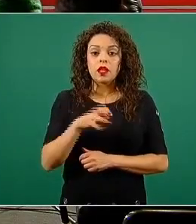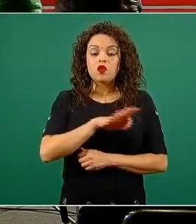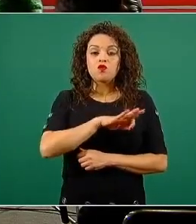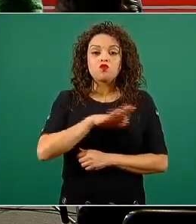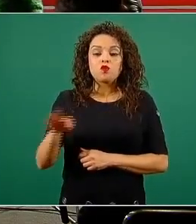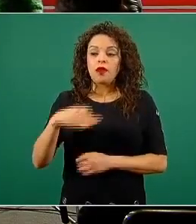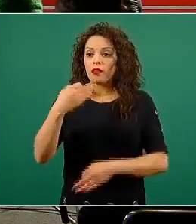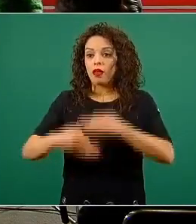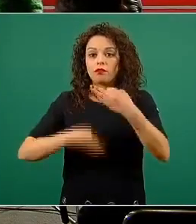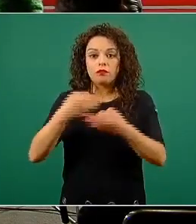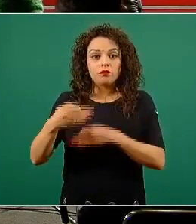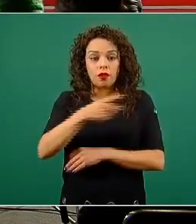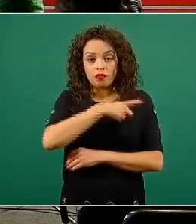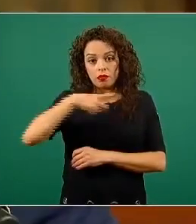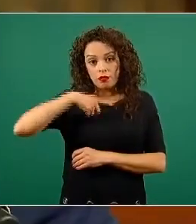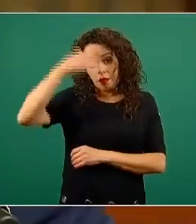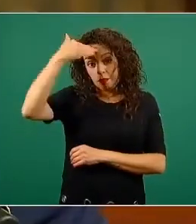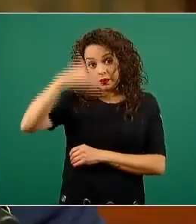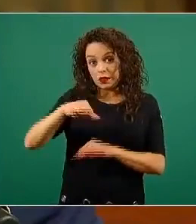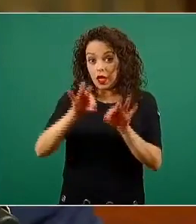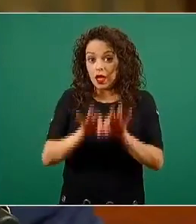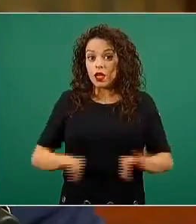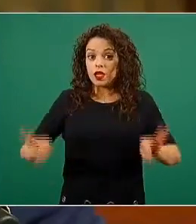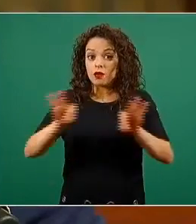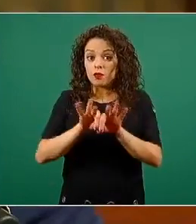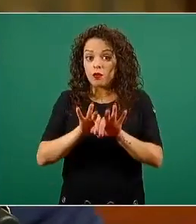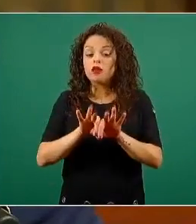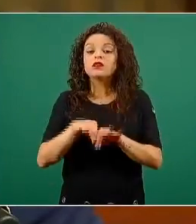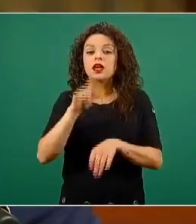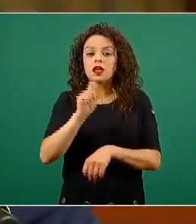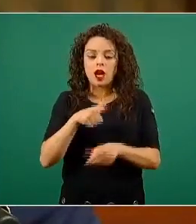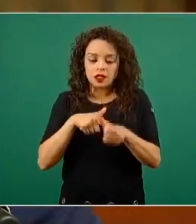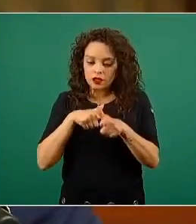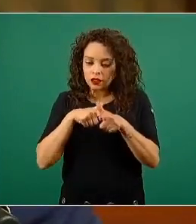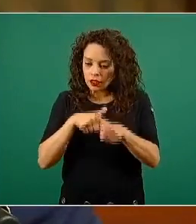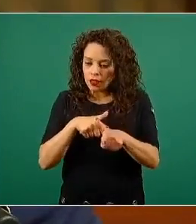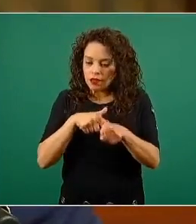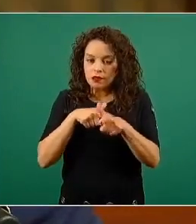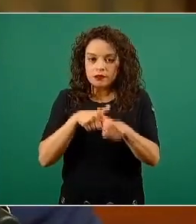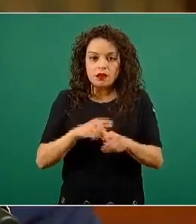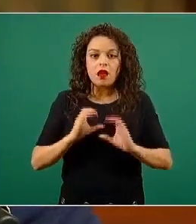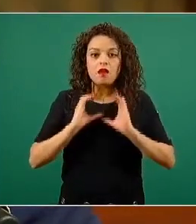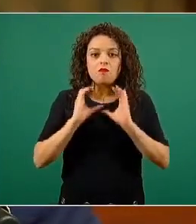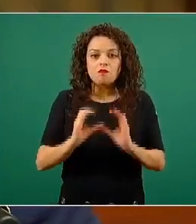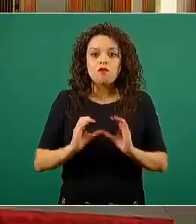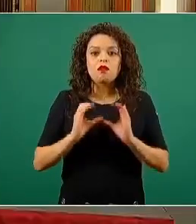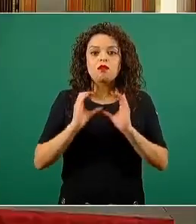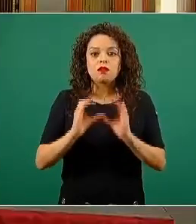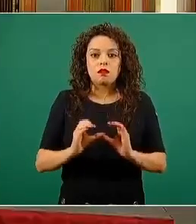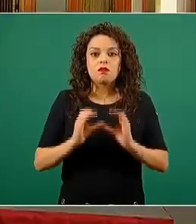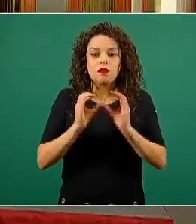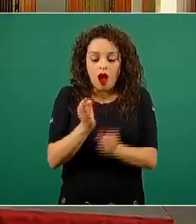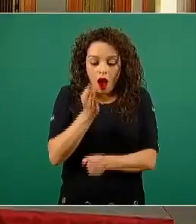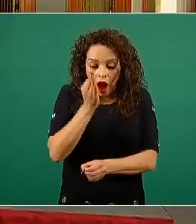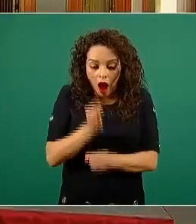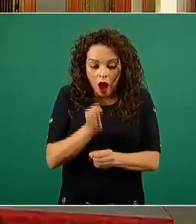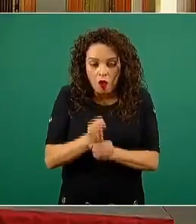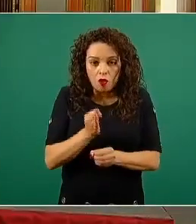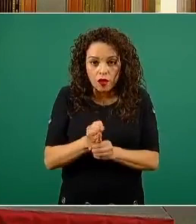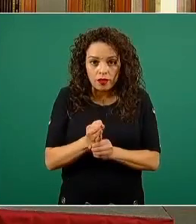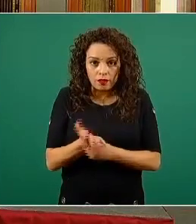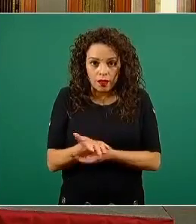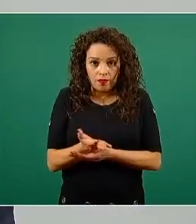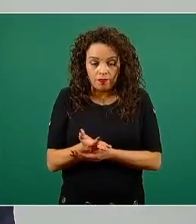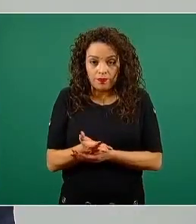transmitirle a todos la importancia de seguir utilizando las medidas que tenemos a nuestra disposición. Hoy día, sin vacunas,